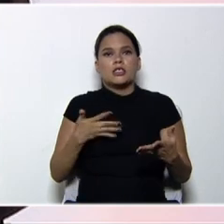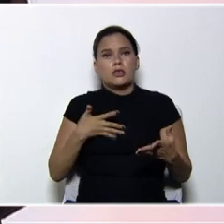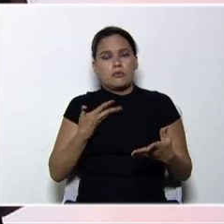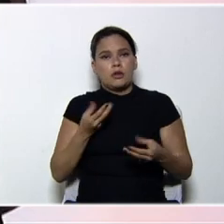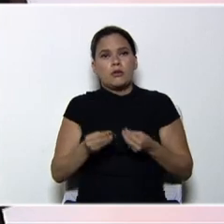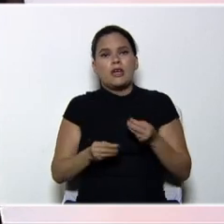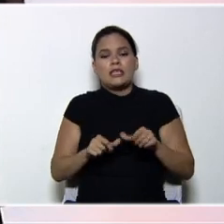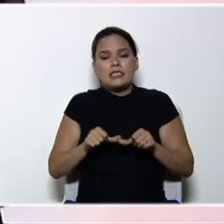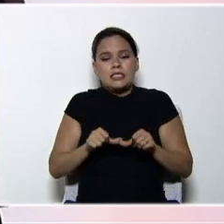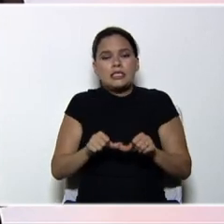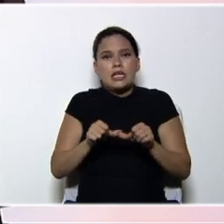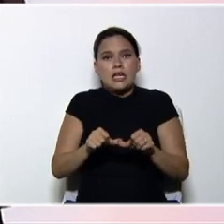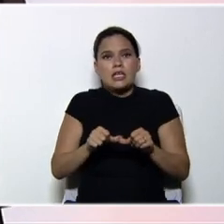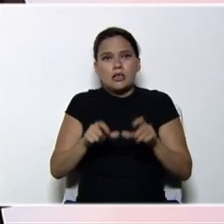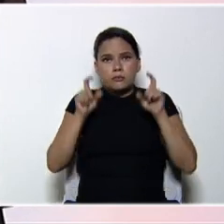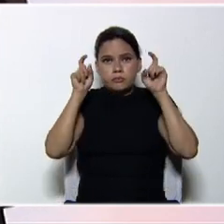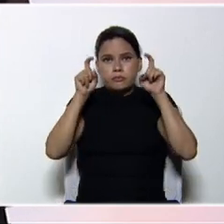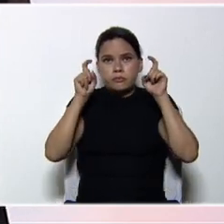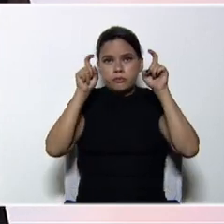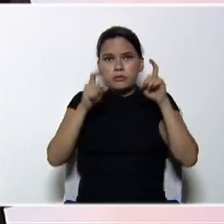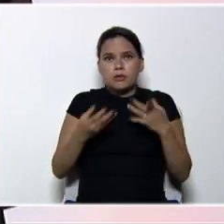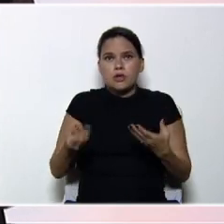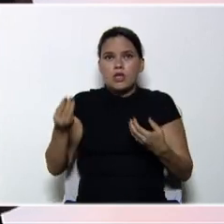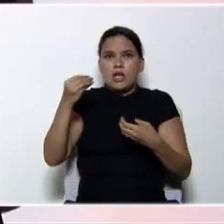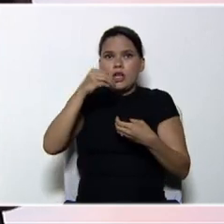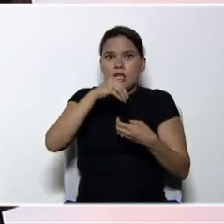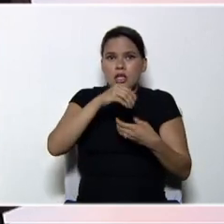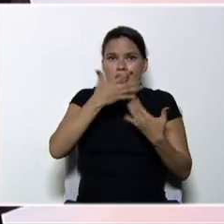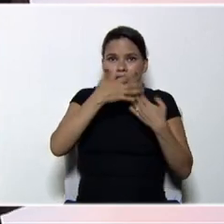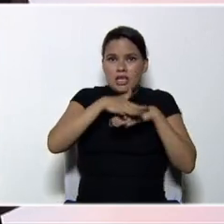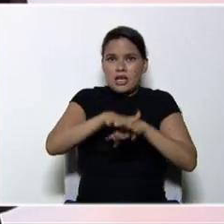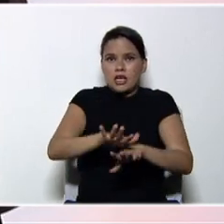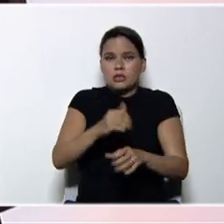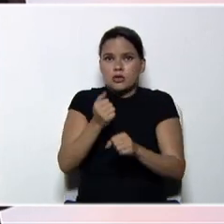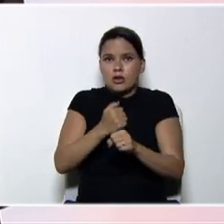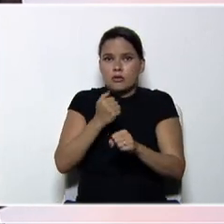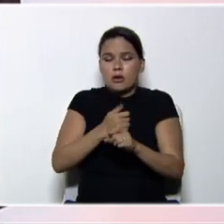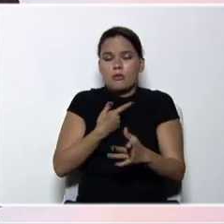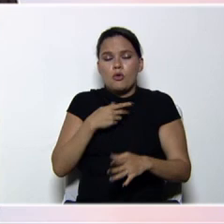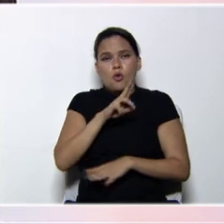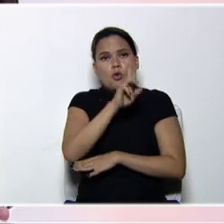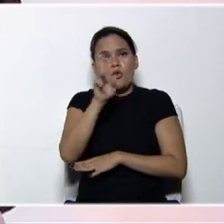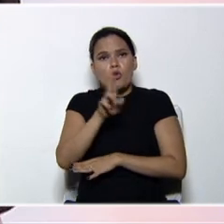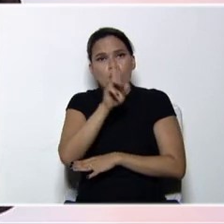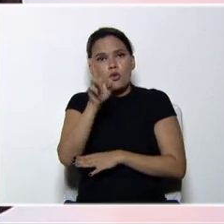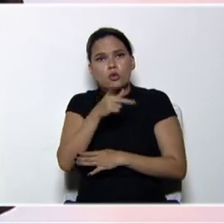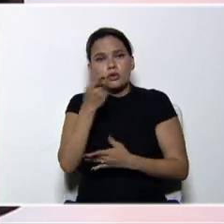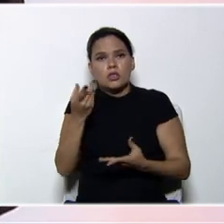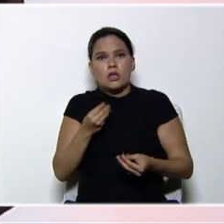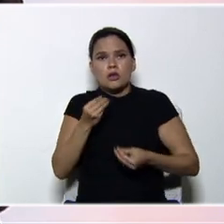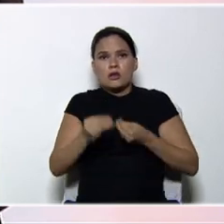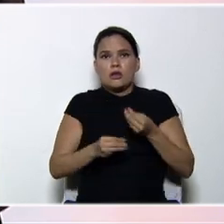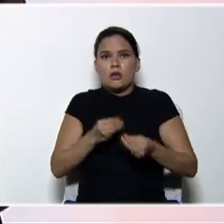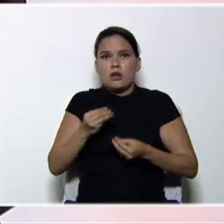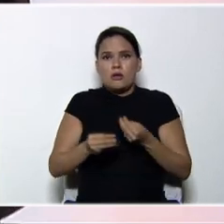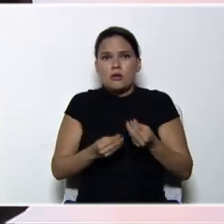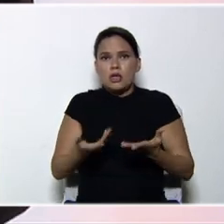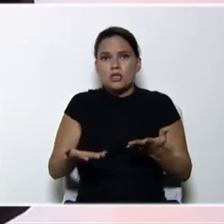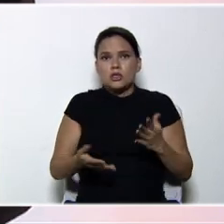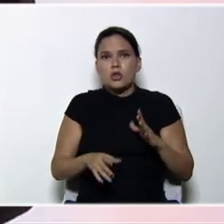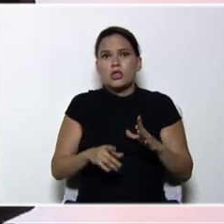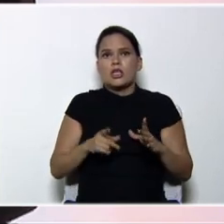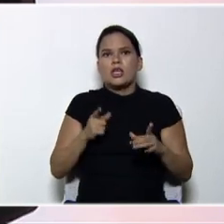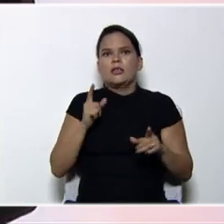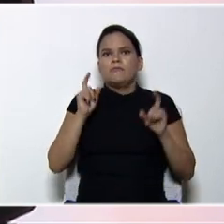su formación en lo que es la inserción laboral. Y hemos utilizado esto con la elaboración de tutoriales que son